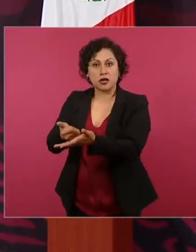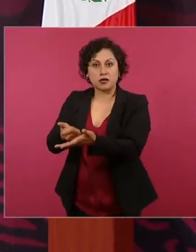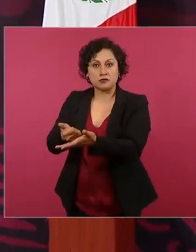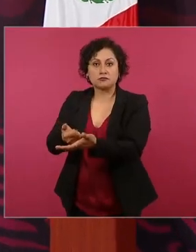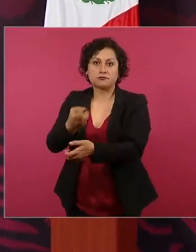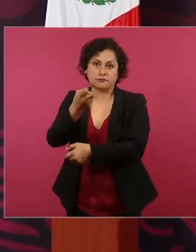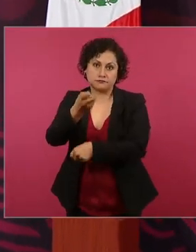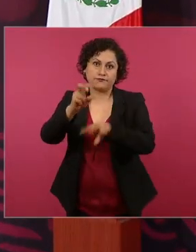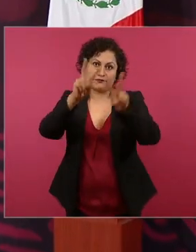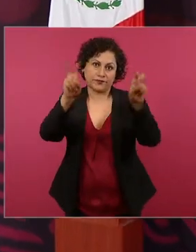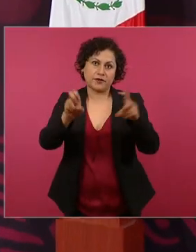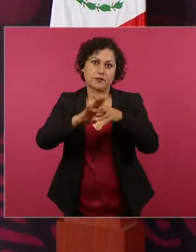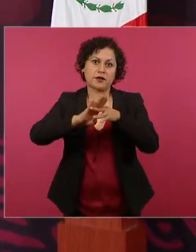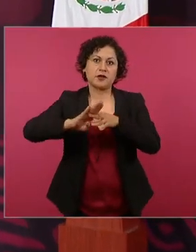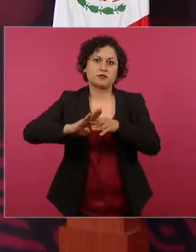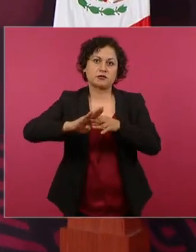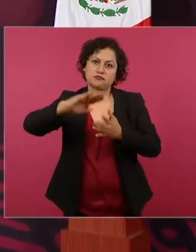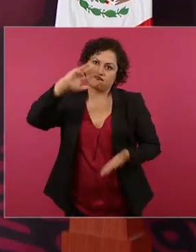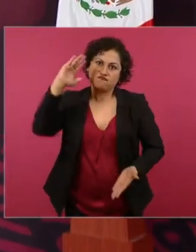el fenómeno migratorio.